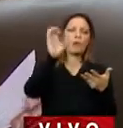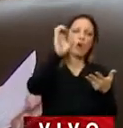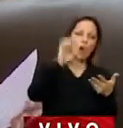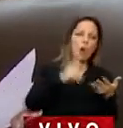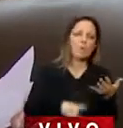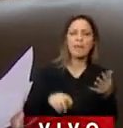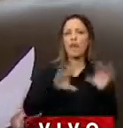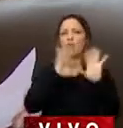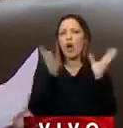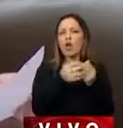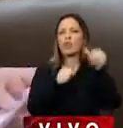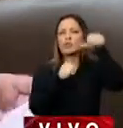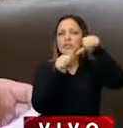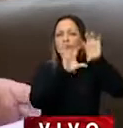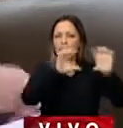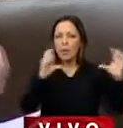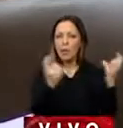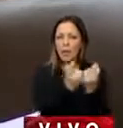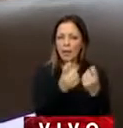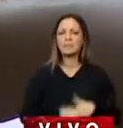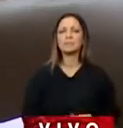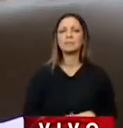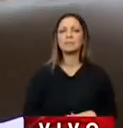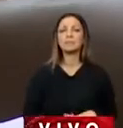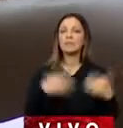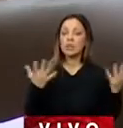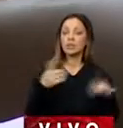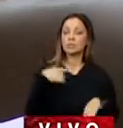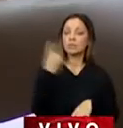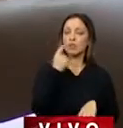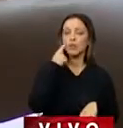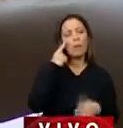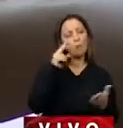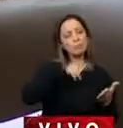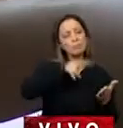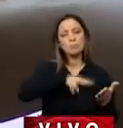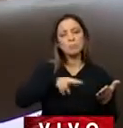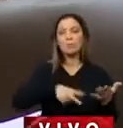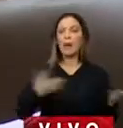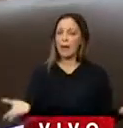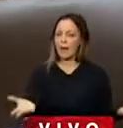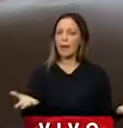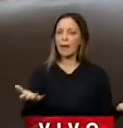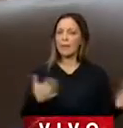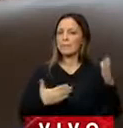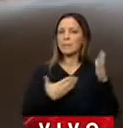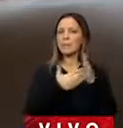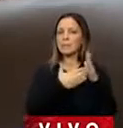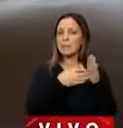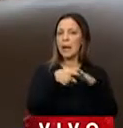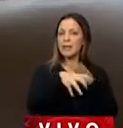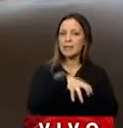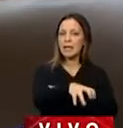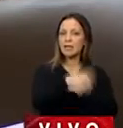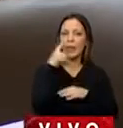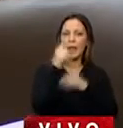a Centroamérica. Entonces, cuando uno repasa, nos encontramos que es uno de los principales sectores